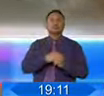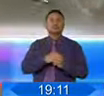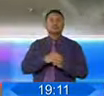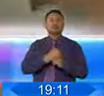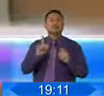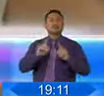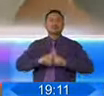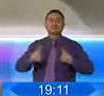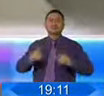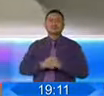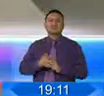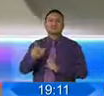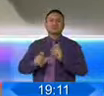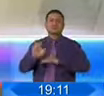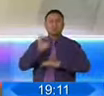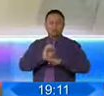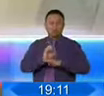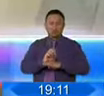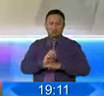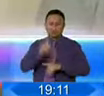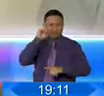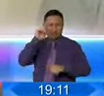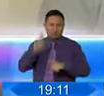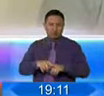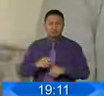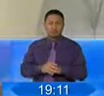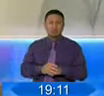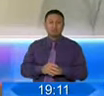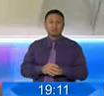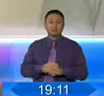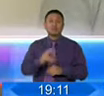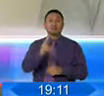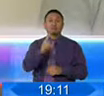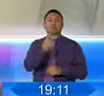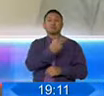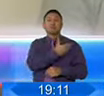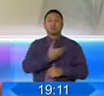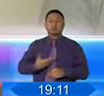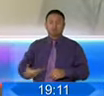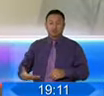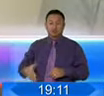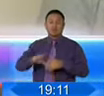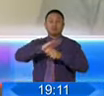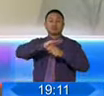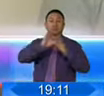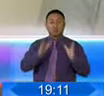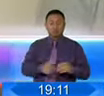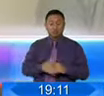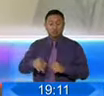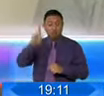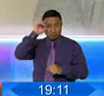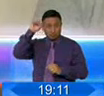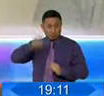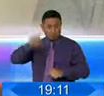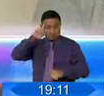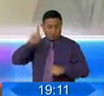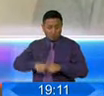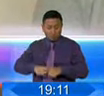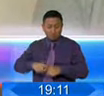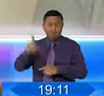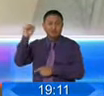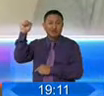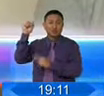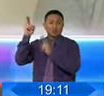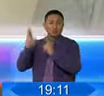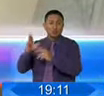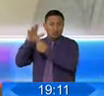sentir de la mayoría de la población ecuatoriana. La vicepresidenta, la señora canciller, si están de acuerdo con la violación de derechos humanos,